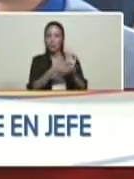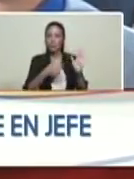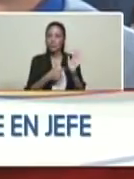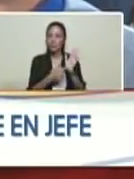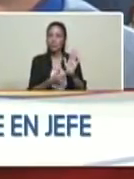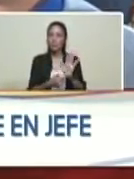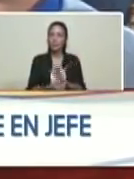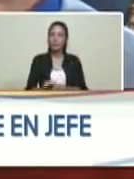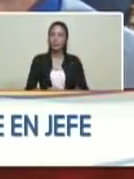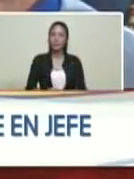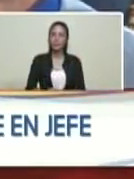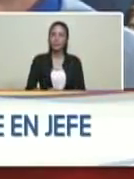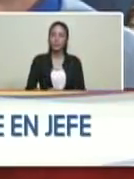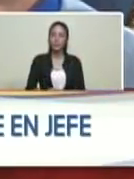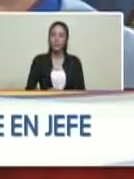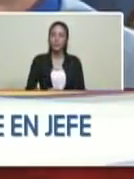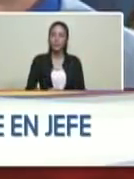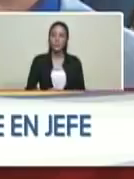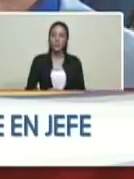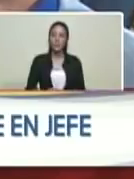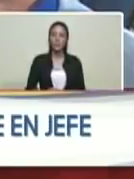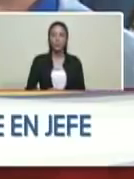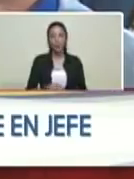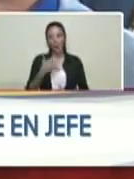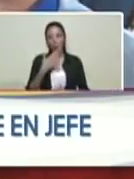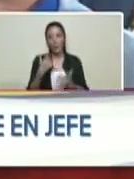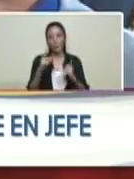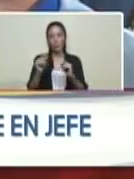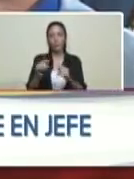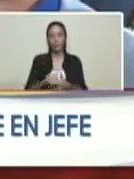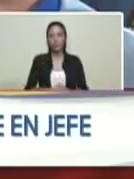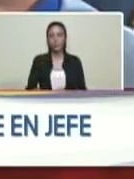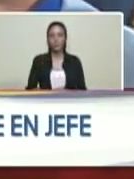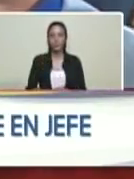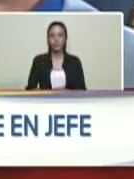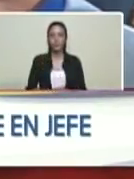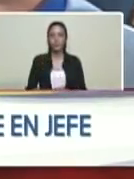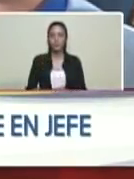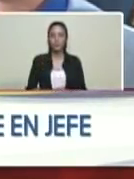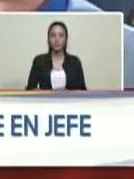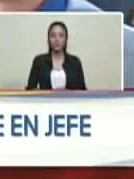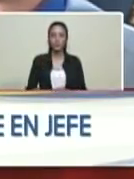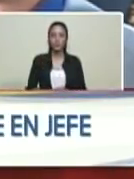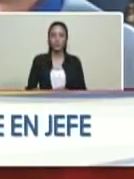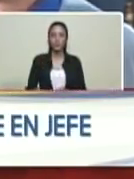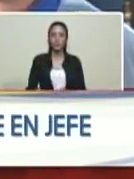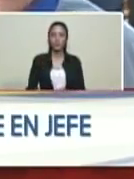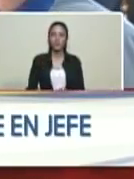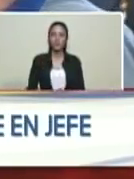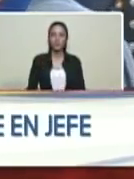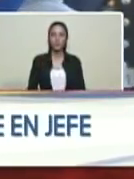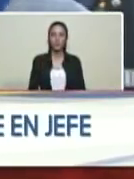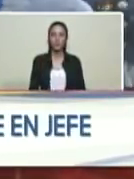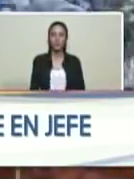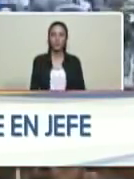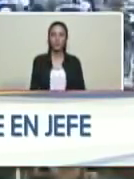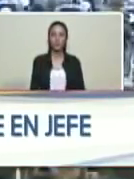esquinas en ese equipo y con bastante gente permiso para retirarme autorizado de frente mar